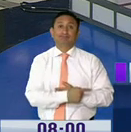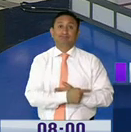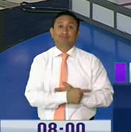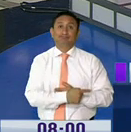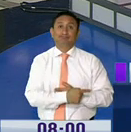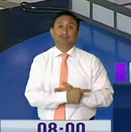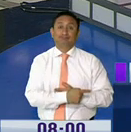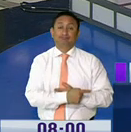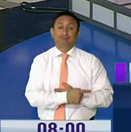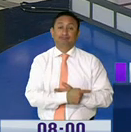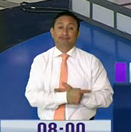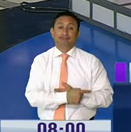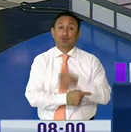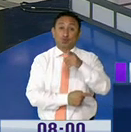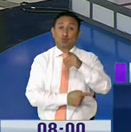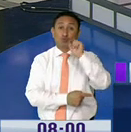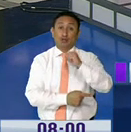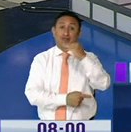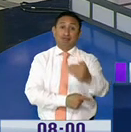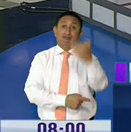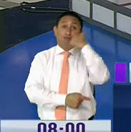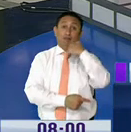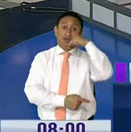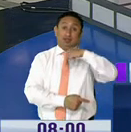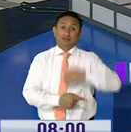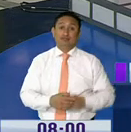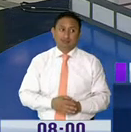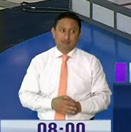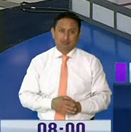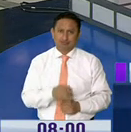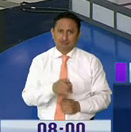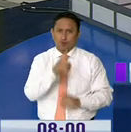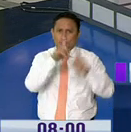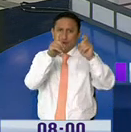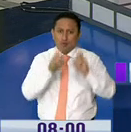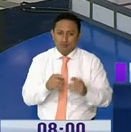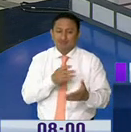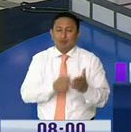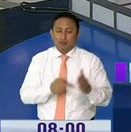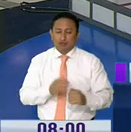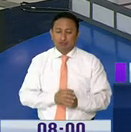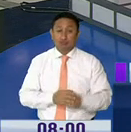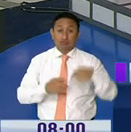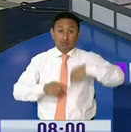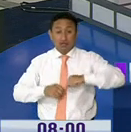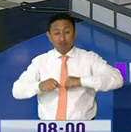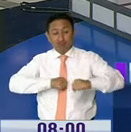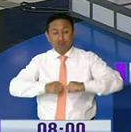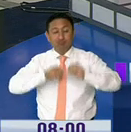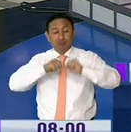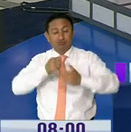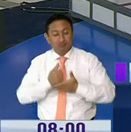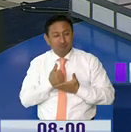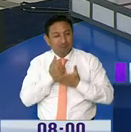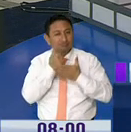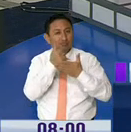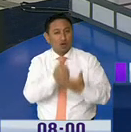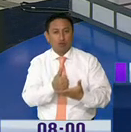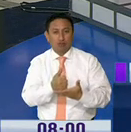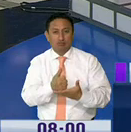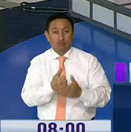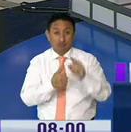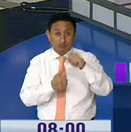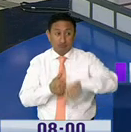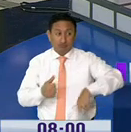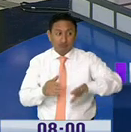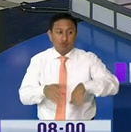098-518-4393, ese es el número en el cual usted puede enviarnos lo que le está sucediendo. De esa manera tratamos de alguna manera ser facilitadores, de encontrar